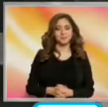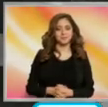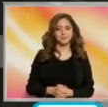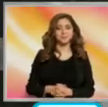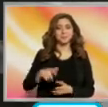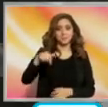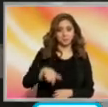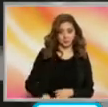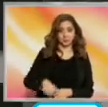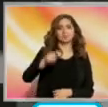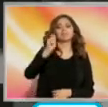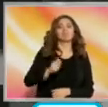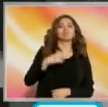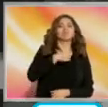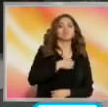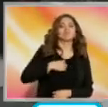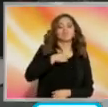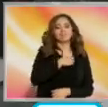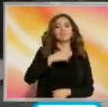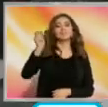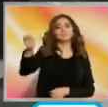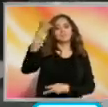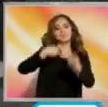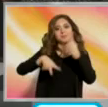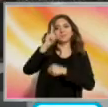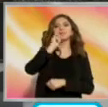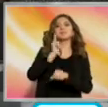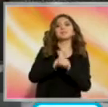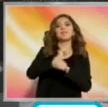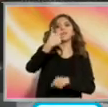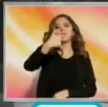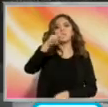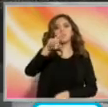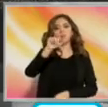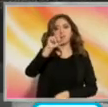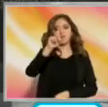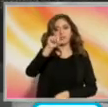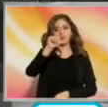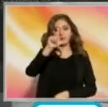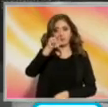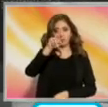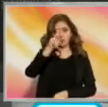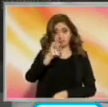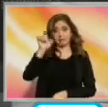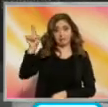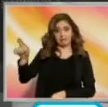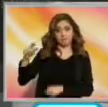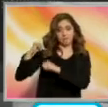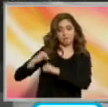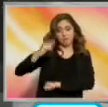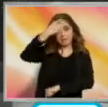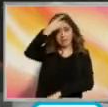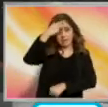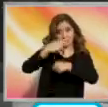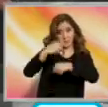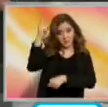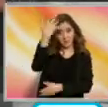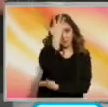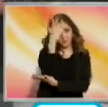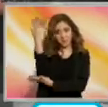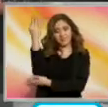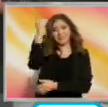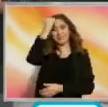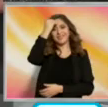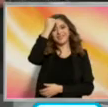Y el día de hoy estamos muy contentos porque nos acompaña la licenciada Guadalupe Fragoso García, quien es, pues, directora del Bosque de Chapultepec. Guadalupe. ¿Qué tal? Buenos